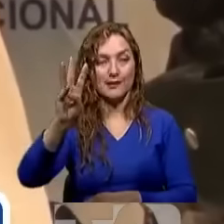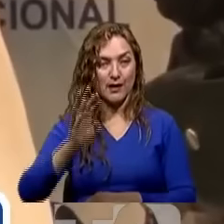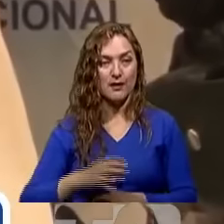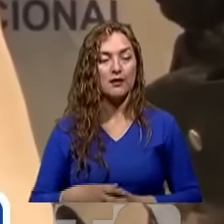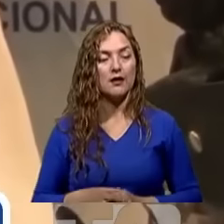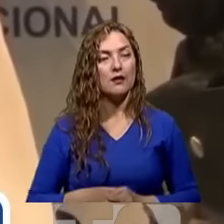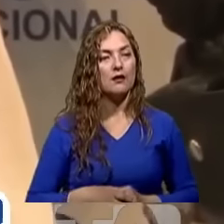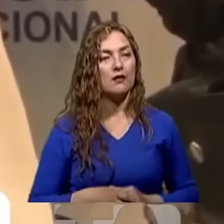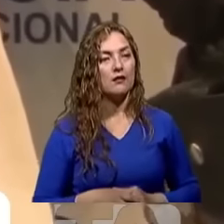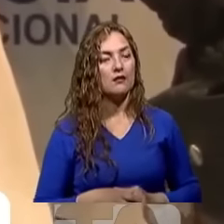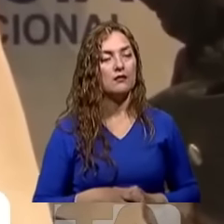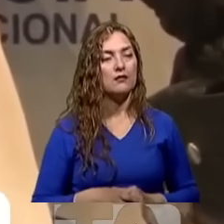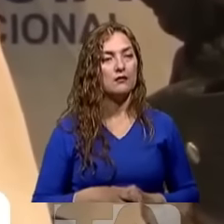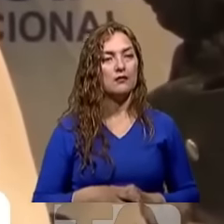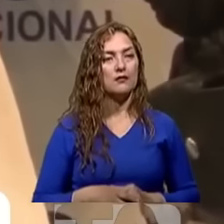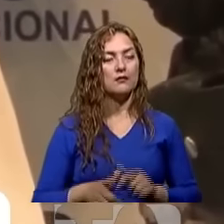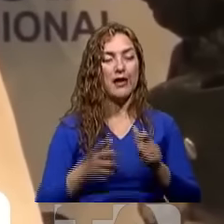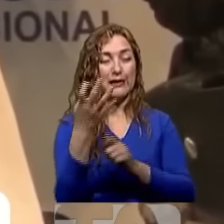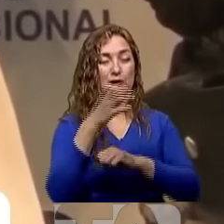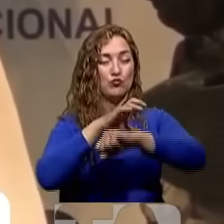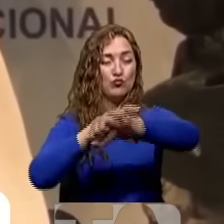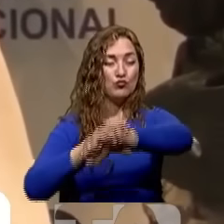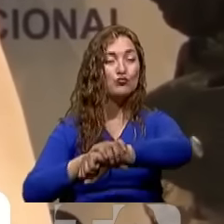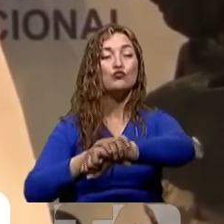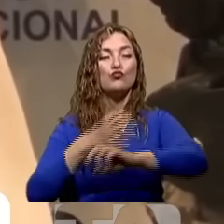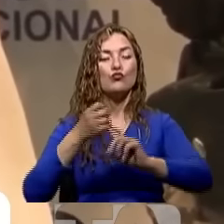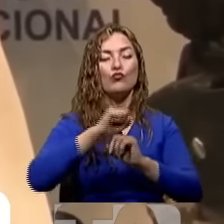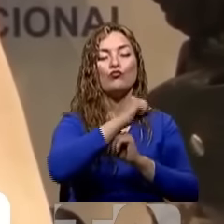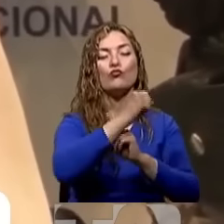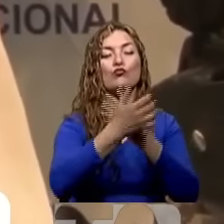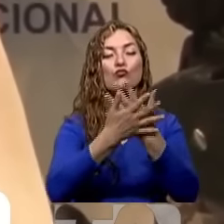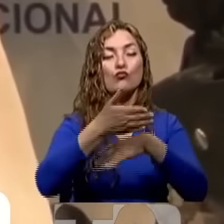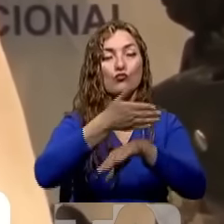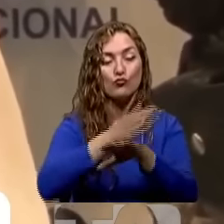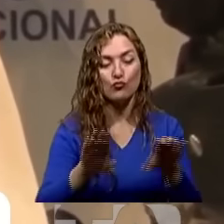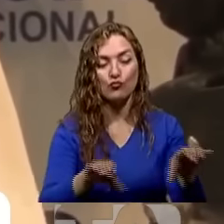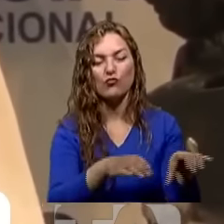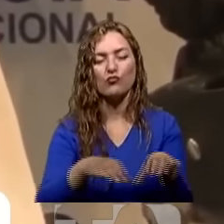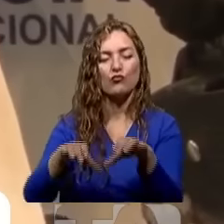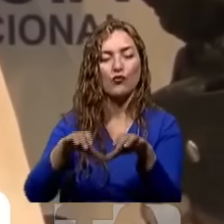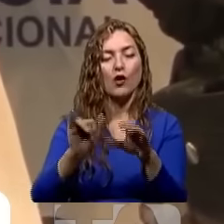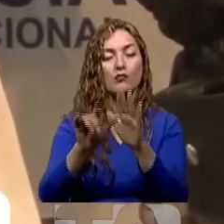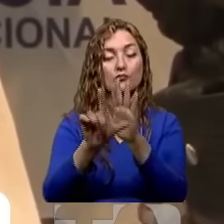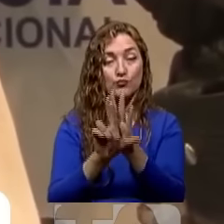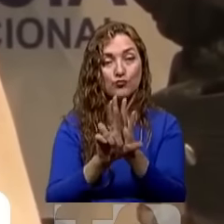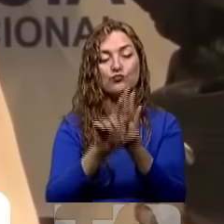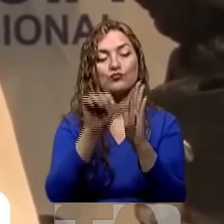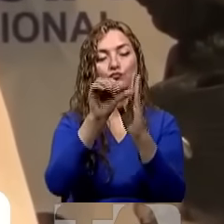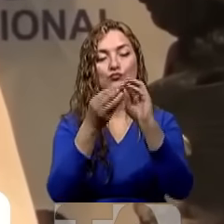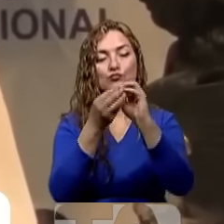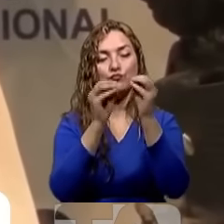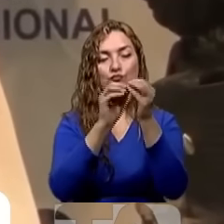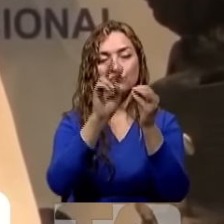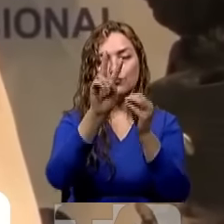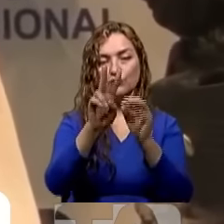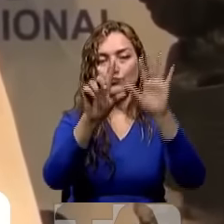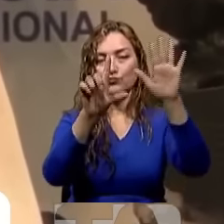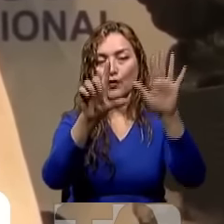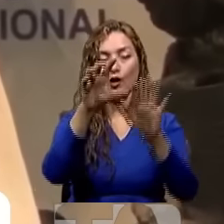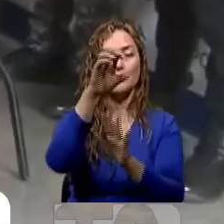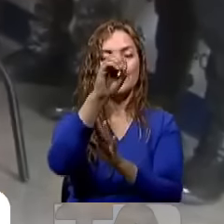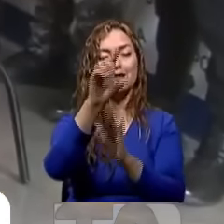situación jurídica de 14 ciudadanos aprendidos por el presunto delito de actividad ilícita de recurso minero en el artículo 270